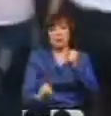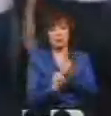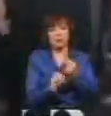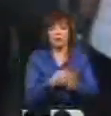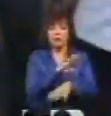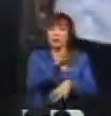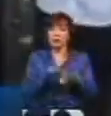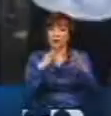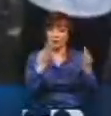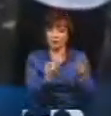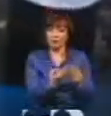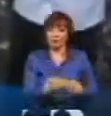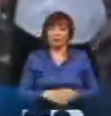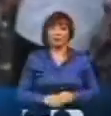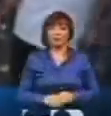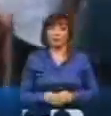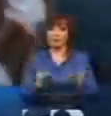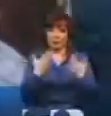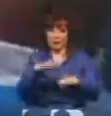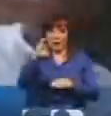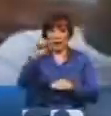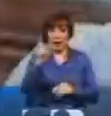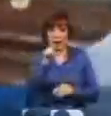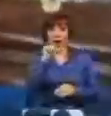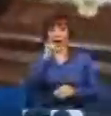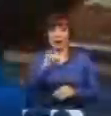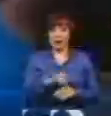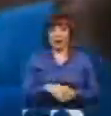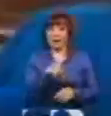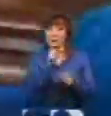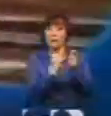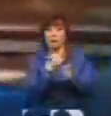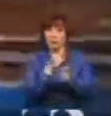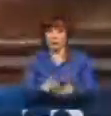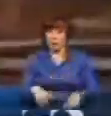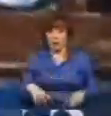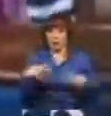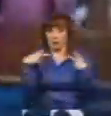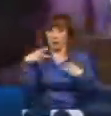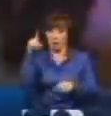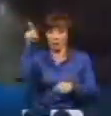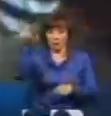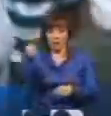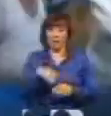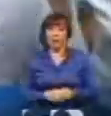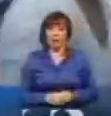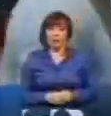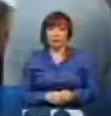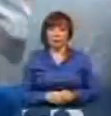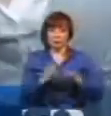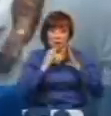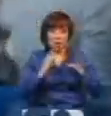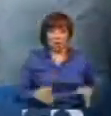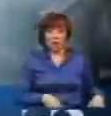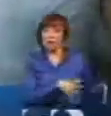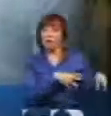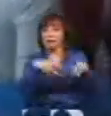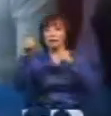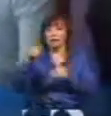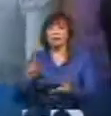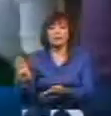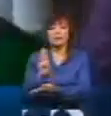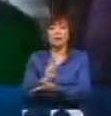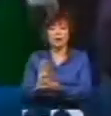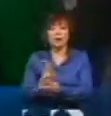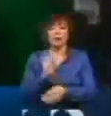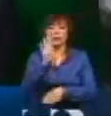familiares. Y ya en Cali, de donde provenía la mayoría de los pasajeros, los restos llegaron hacia los barrios donde sus familiares